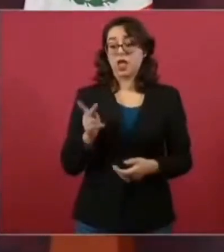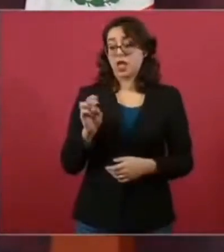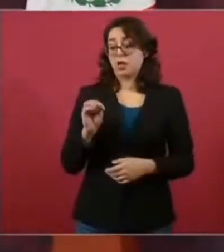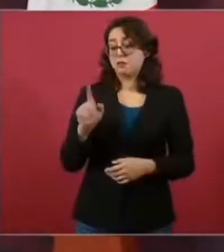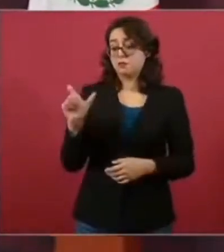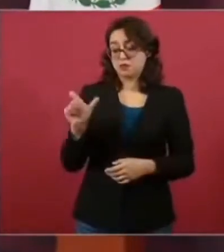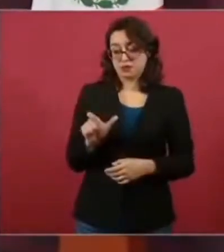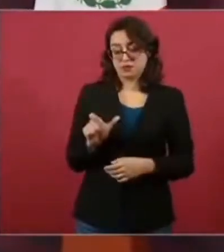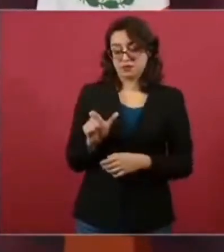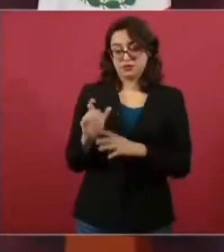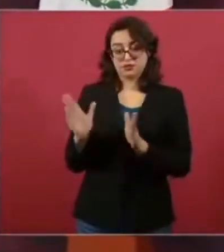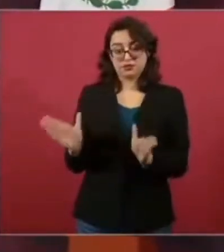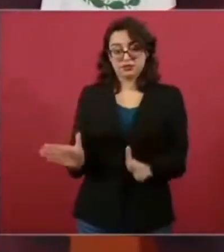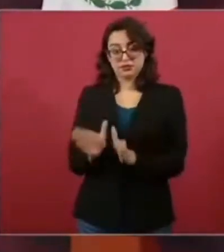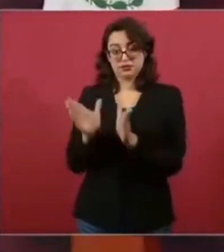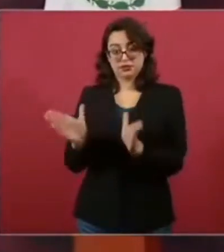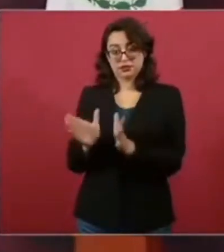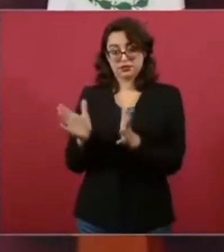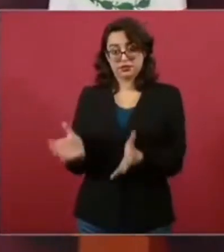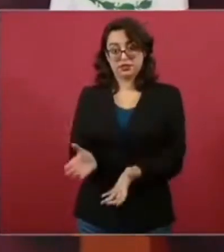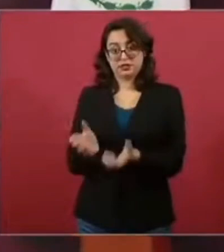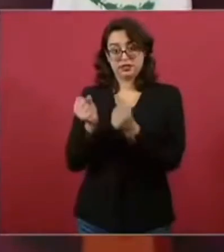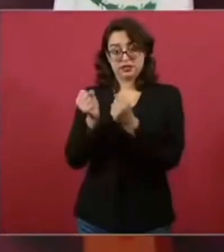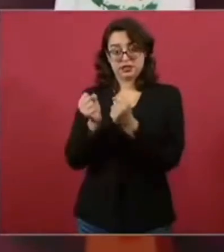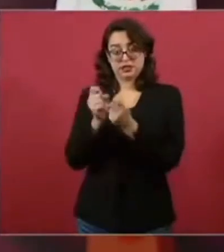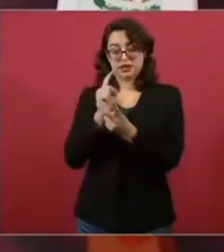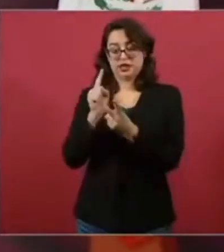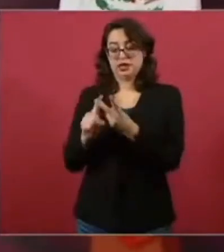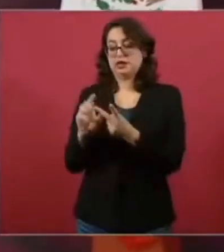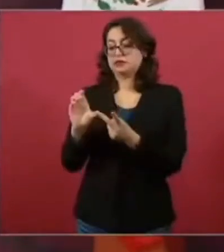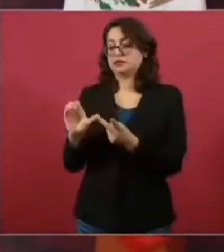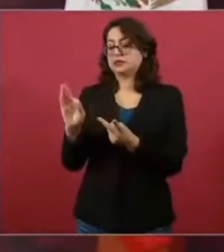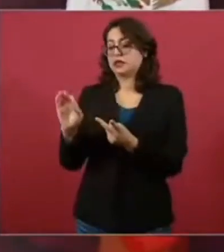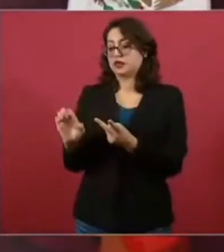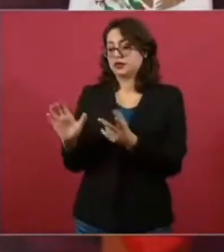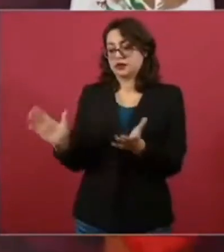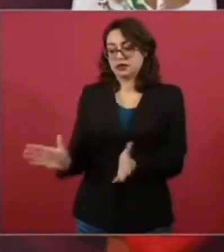Electricidad, partió de varios